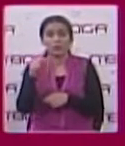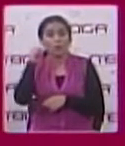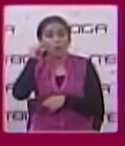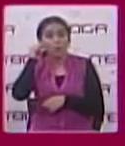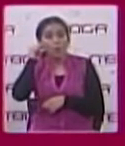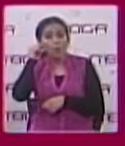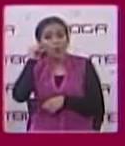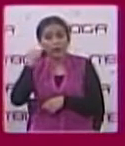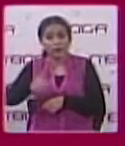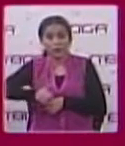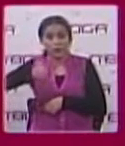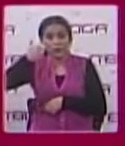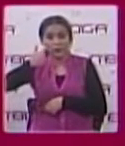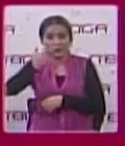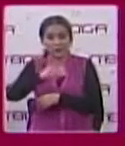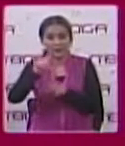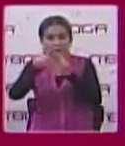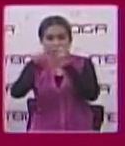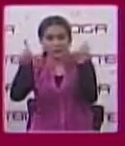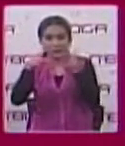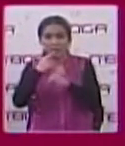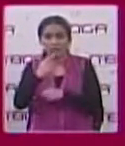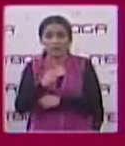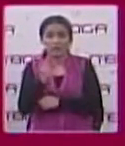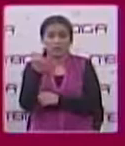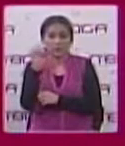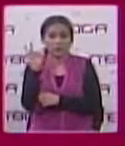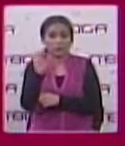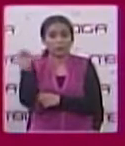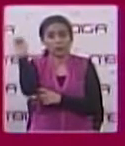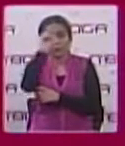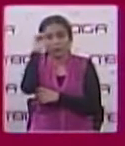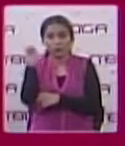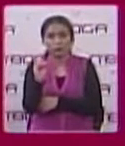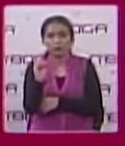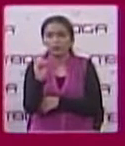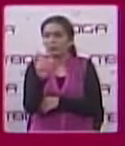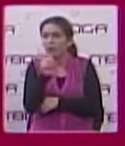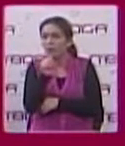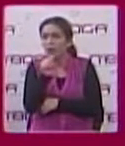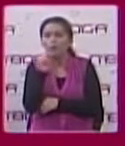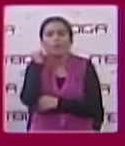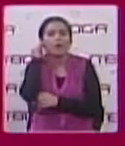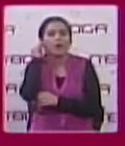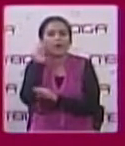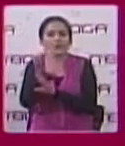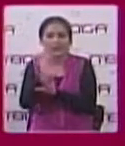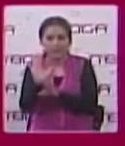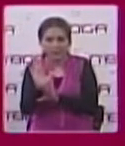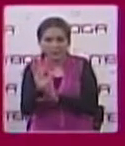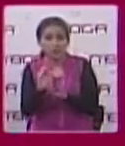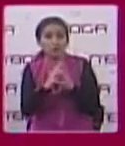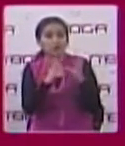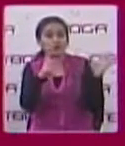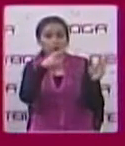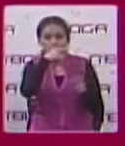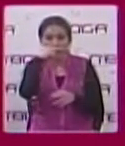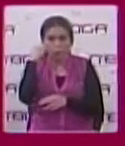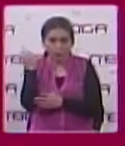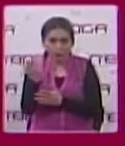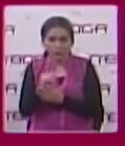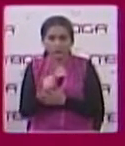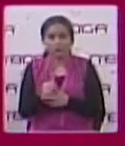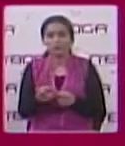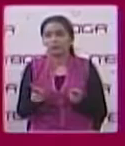19% de los consejeros de administración de todo el mundo son mujeres. y que Recursos Humanos y Dirección